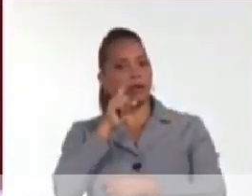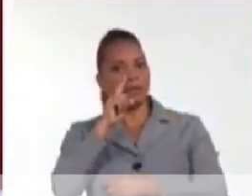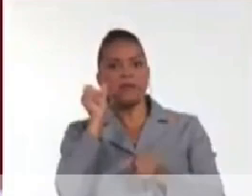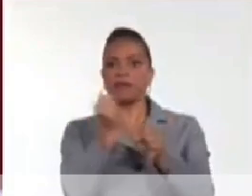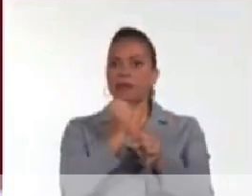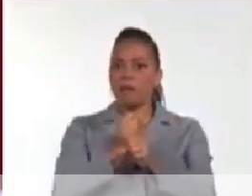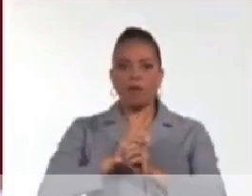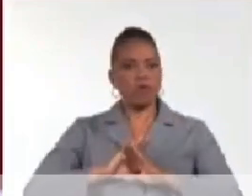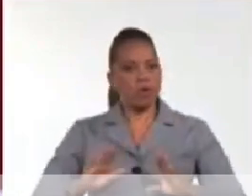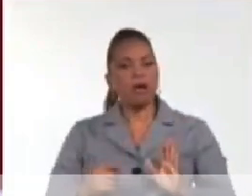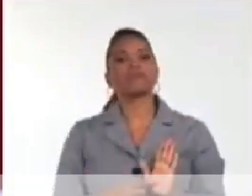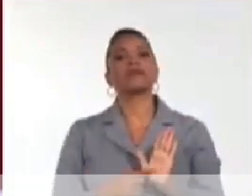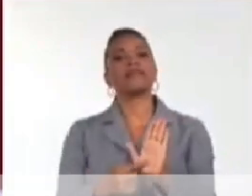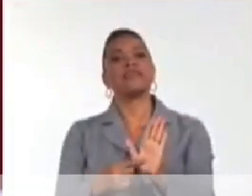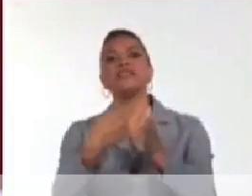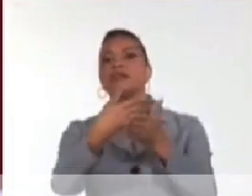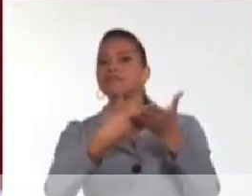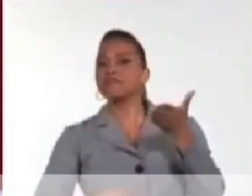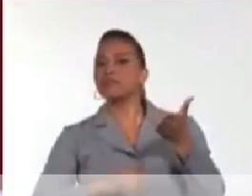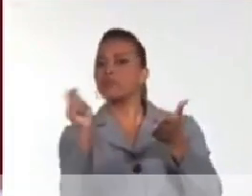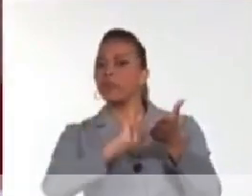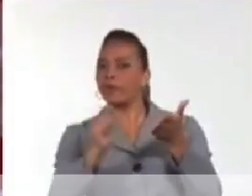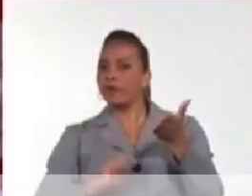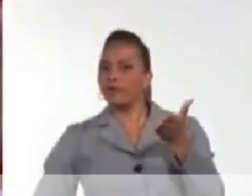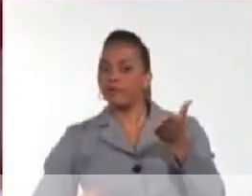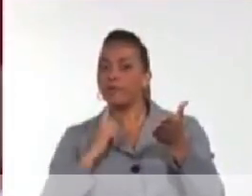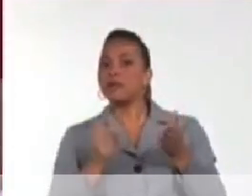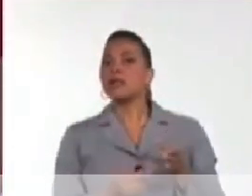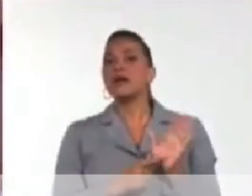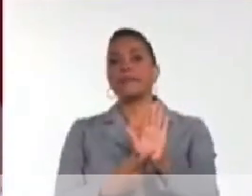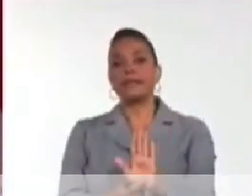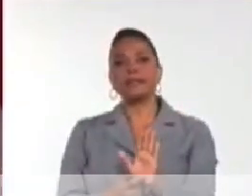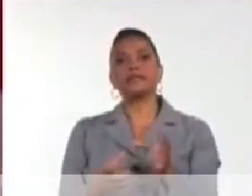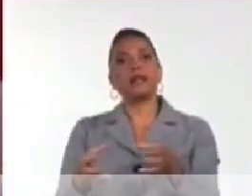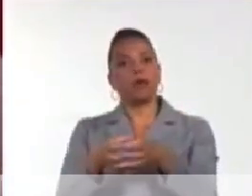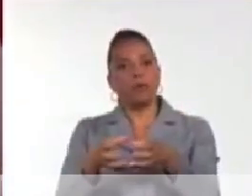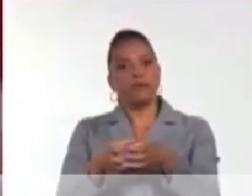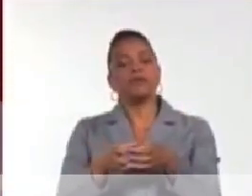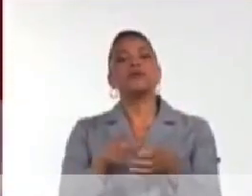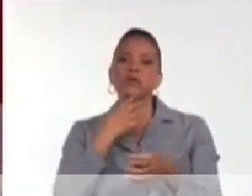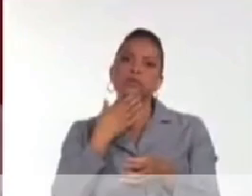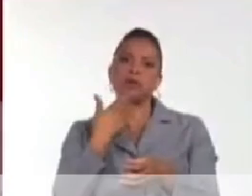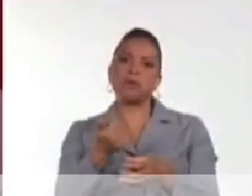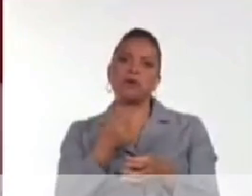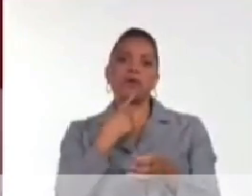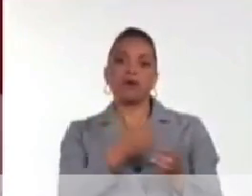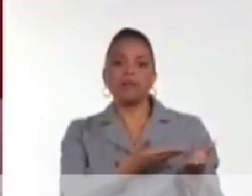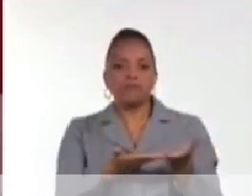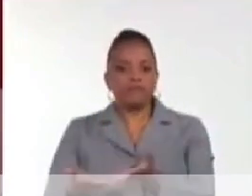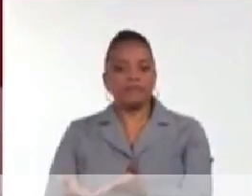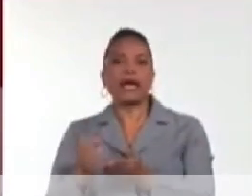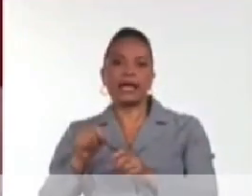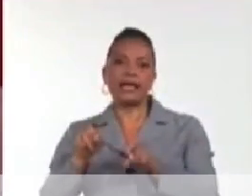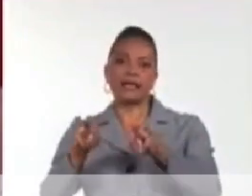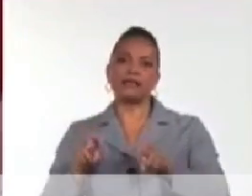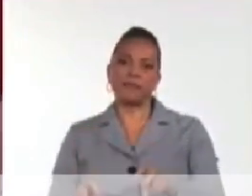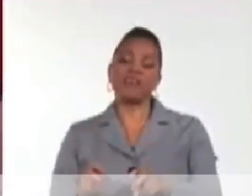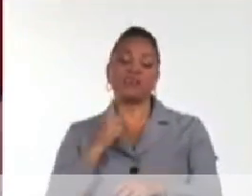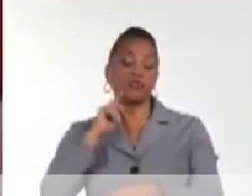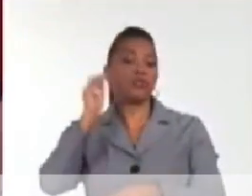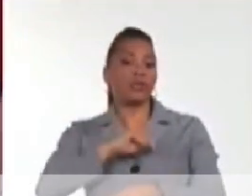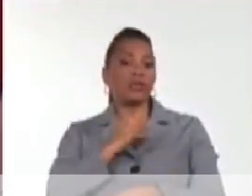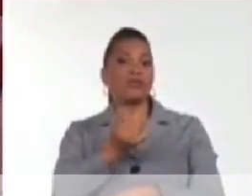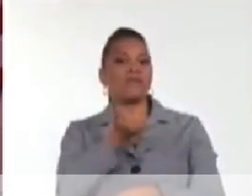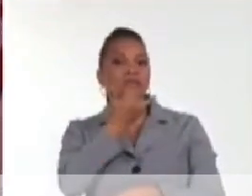que presente una información en la Comisión de Asuntos Económicos y si es preciso también se traiga a la Asamblea, que yo creo que es lo que más nos ha afectado. No